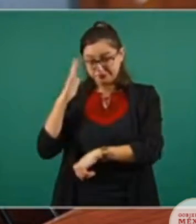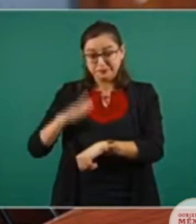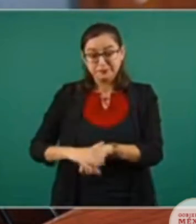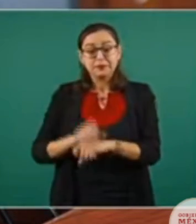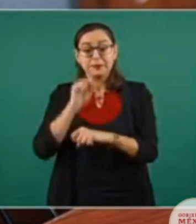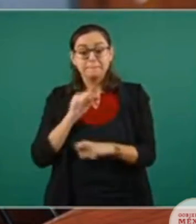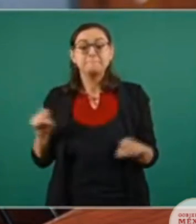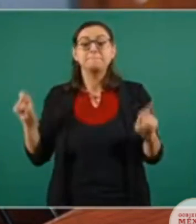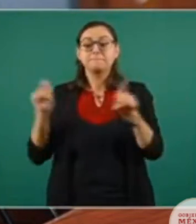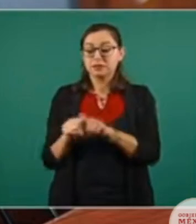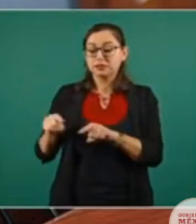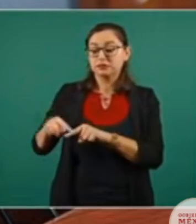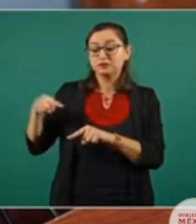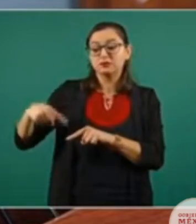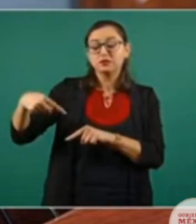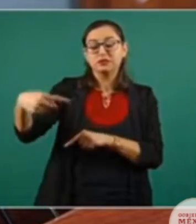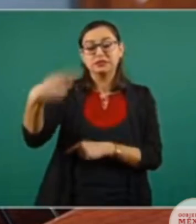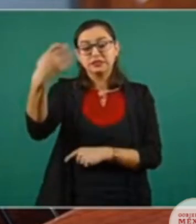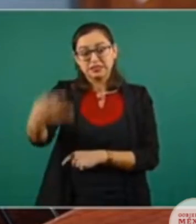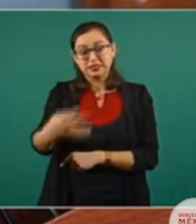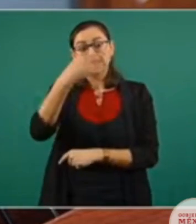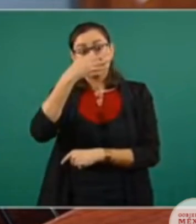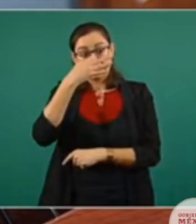primeros 200 años de su vida.